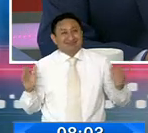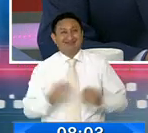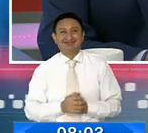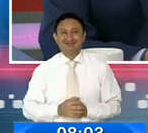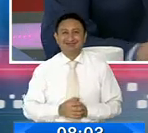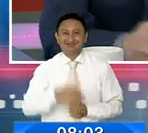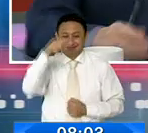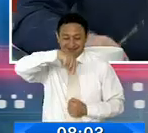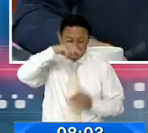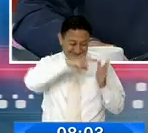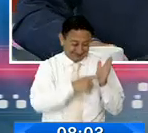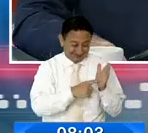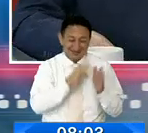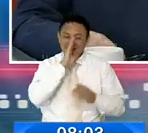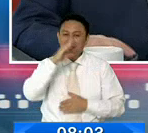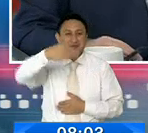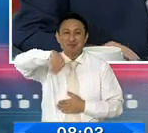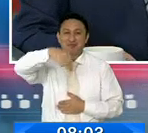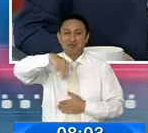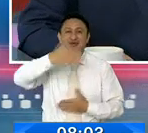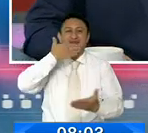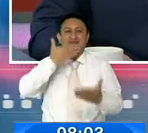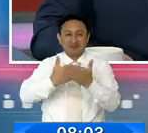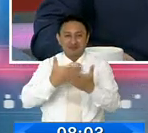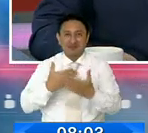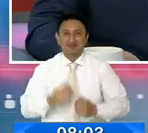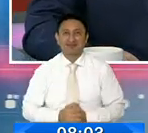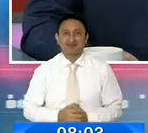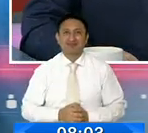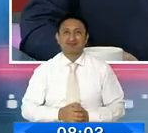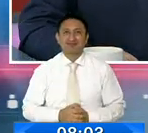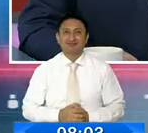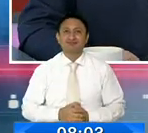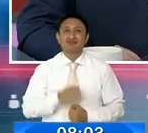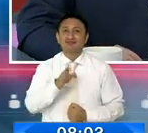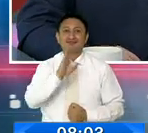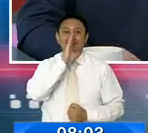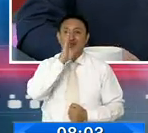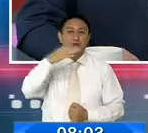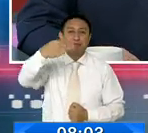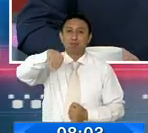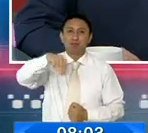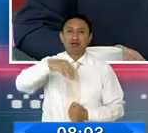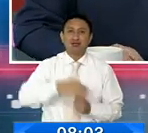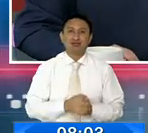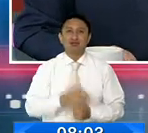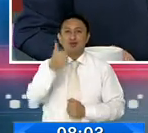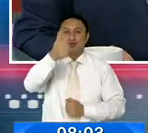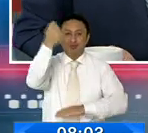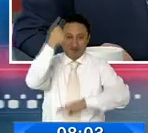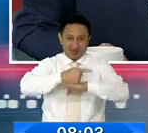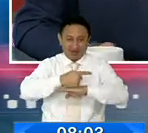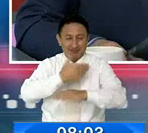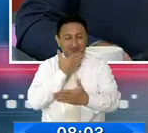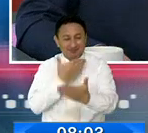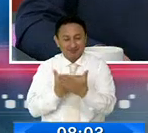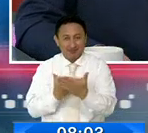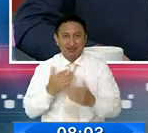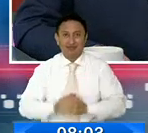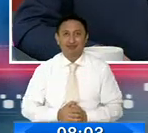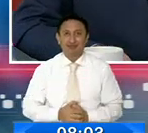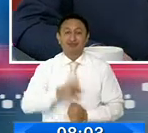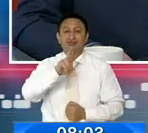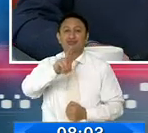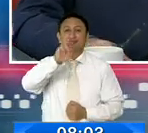Yo ya tengo registrado esto. Gracias, ministro. Como usted siempre en miércoles. Bueno, buen día. Gracias al ministro René Ortiz